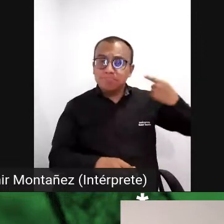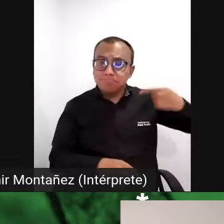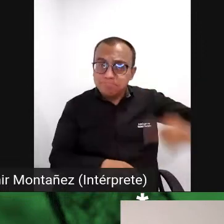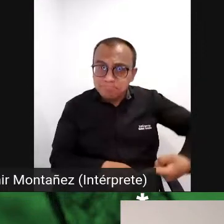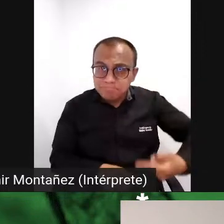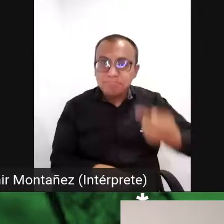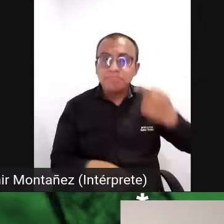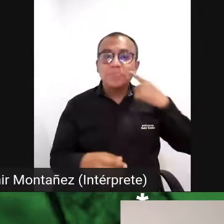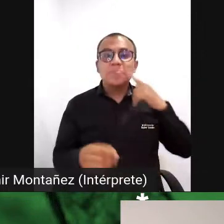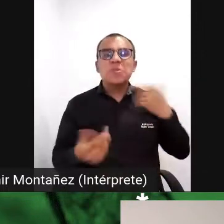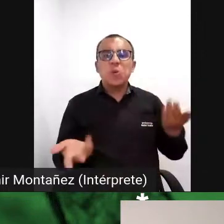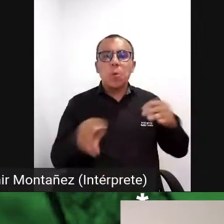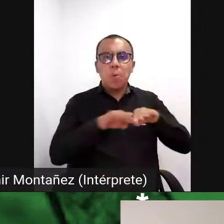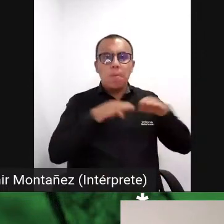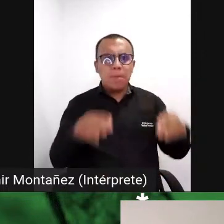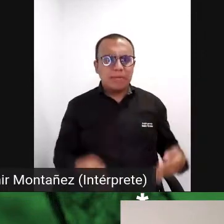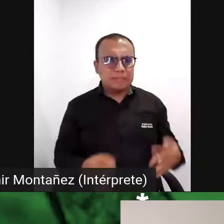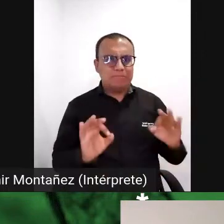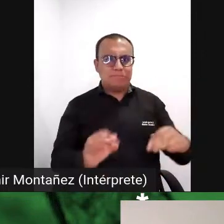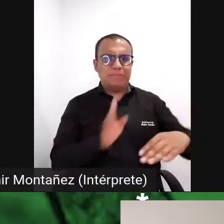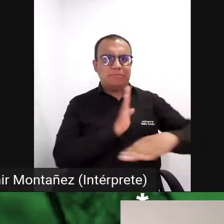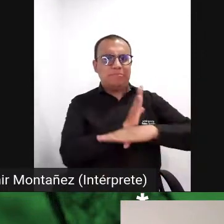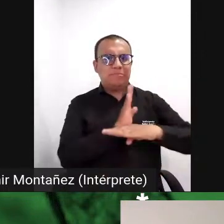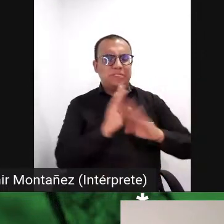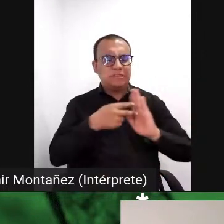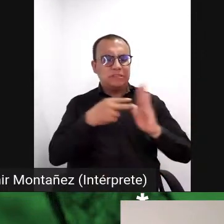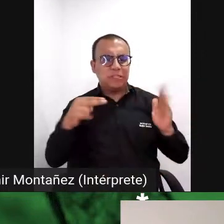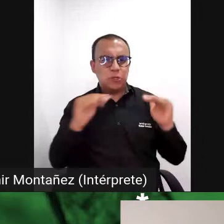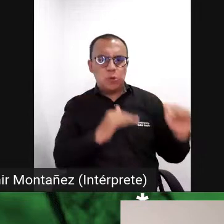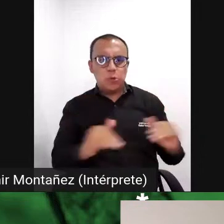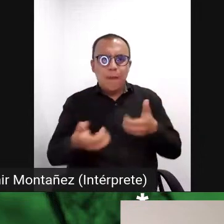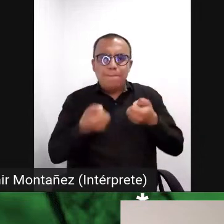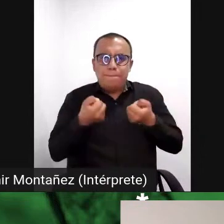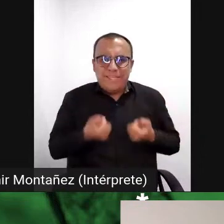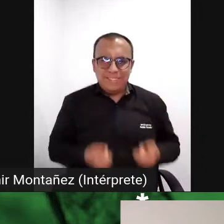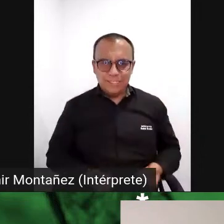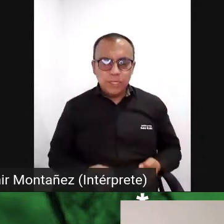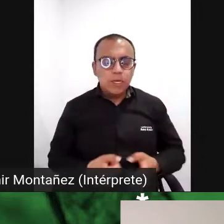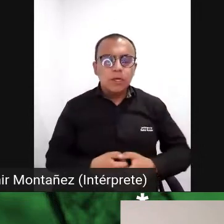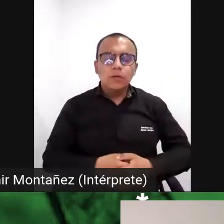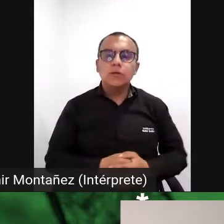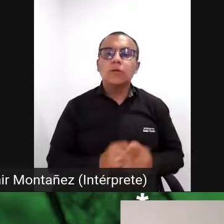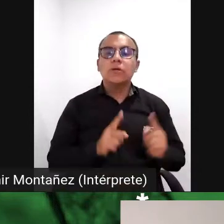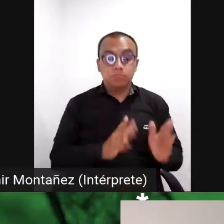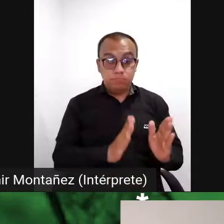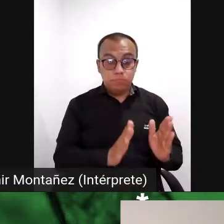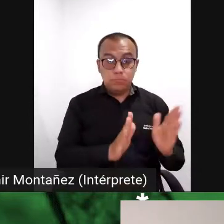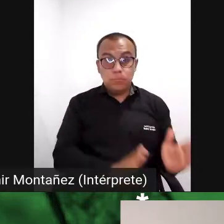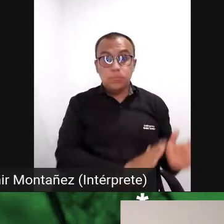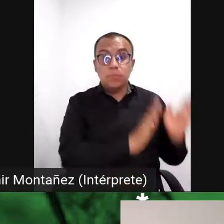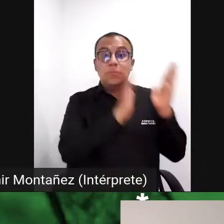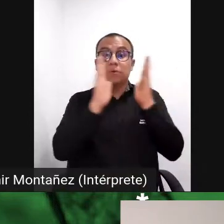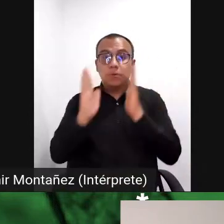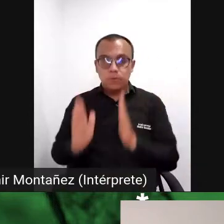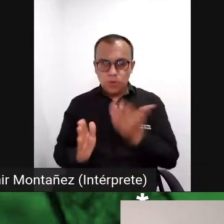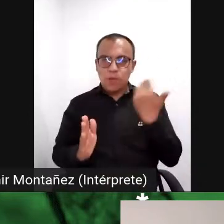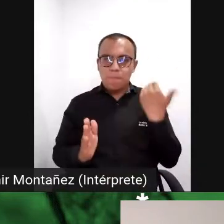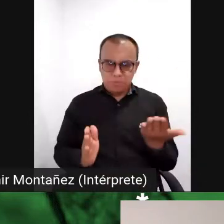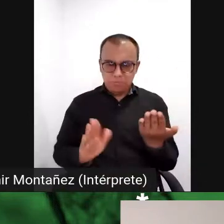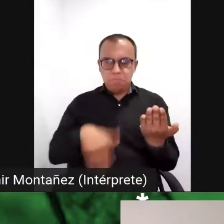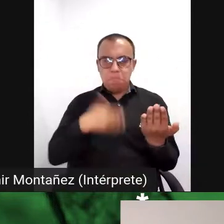de altísima calidad, un formato grande, un libro pesado, y querían en paralelo una edición,